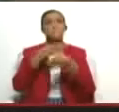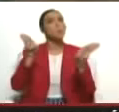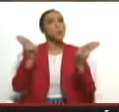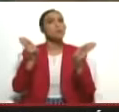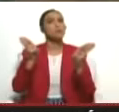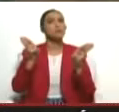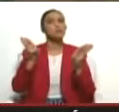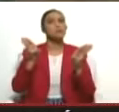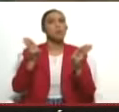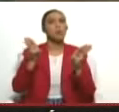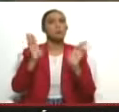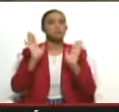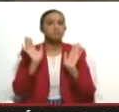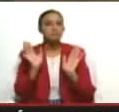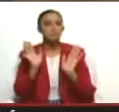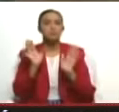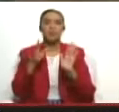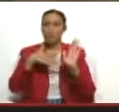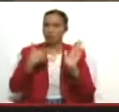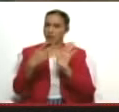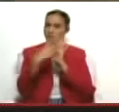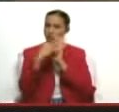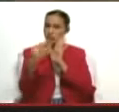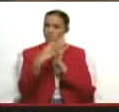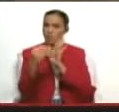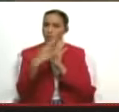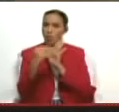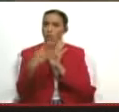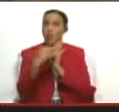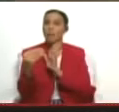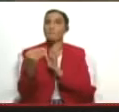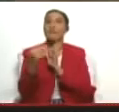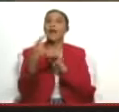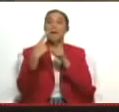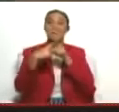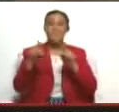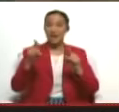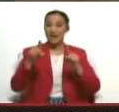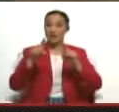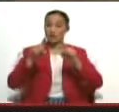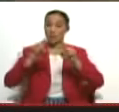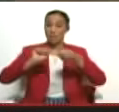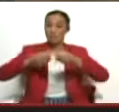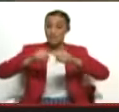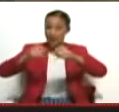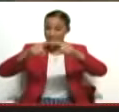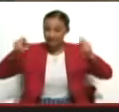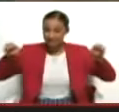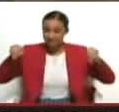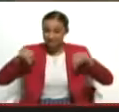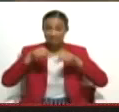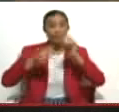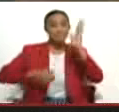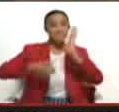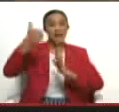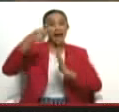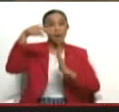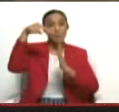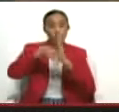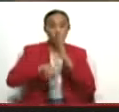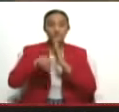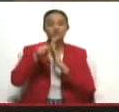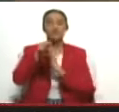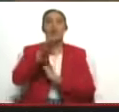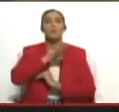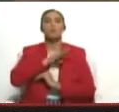acopio sistemático y su demarcación constituyen un trabajo de inteligencia sostenido en el tiempo sin lugar a